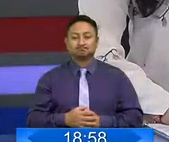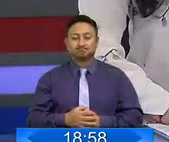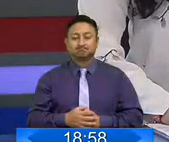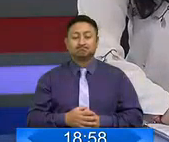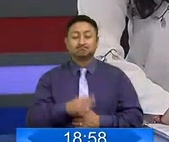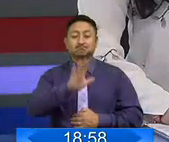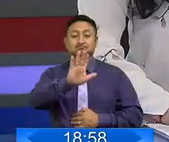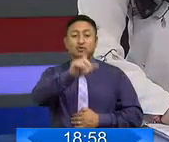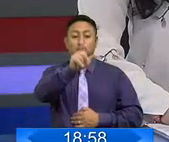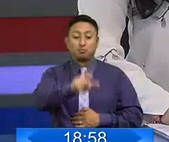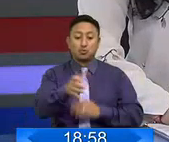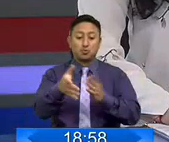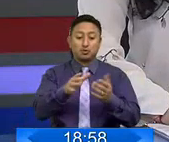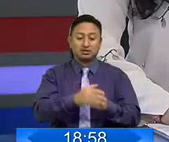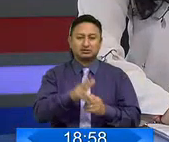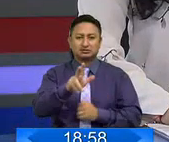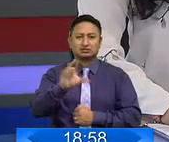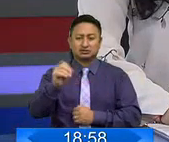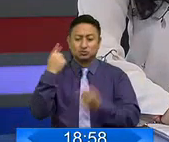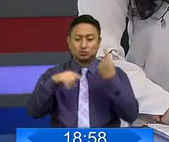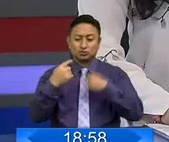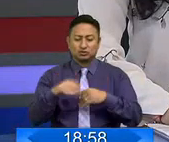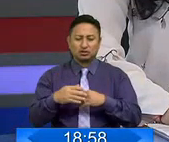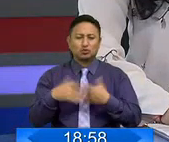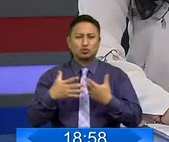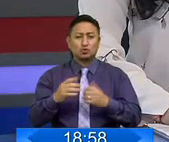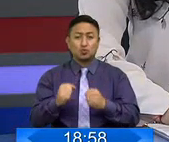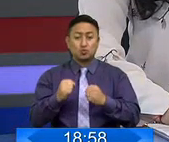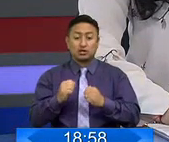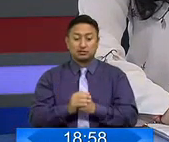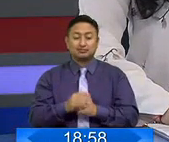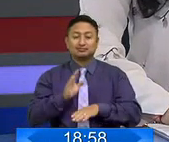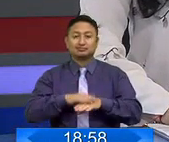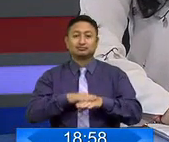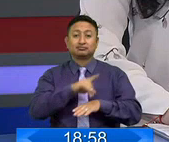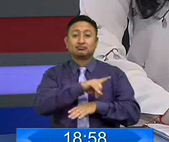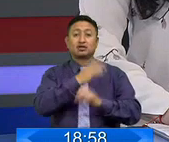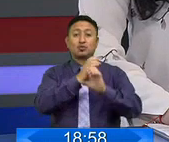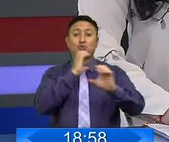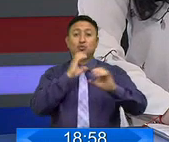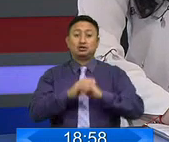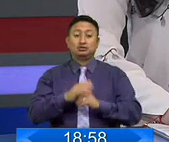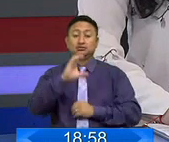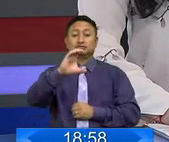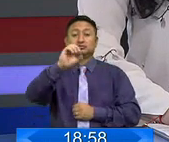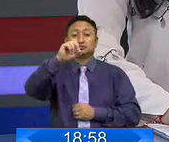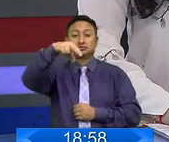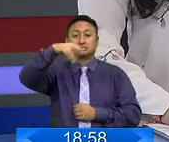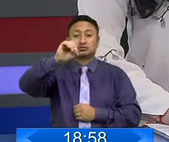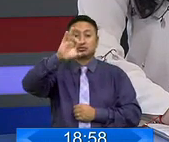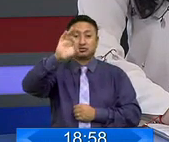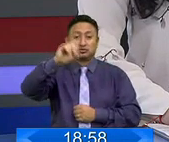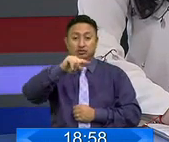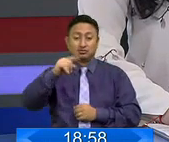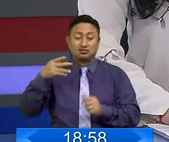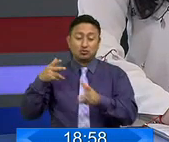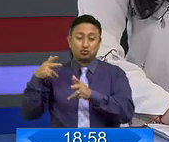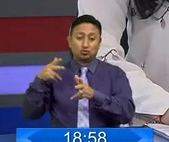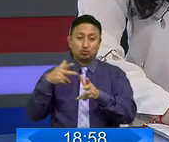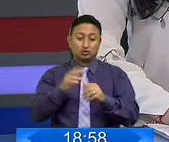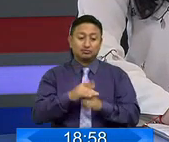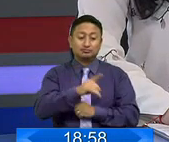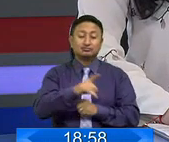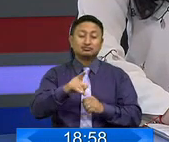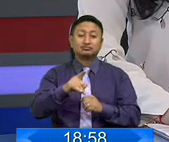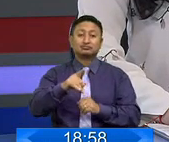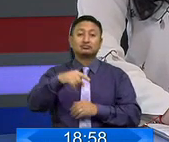Cinco muertos y más de 30 heridos, entre leves y graves, dejó un accidente de tránsito en Conocoto. El bus de la cooperativa Los Chillos cubría la